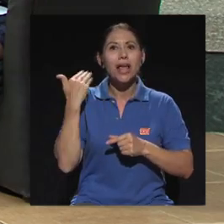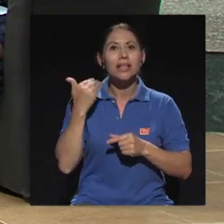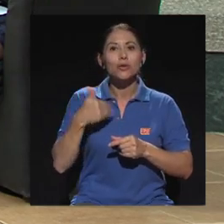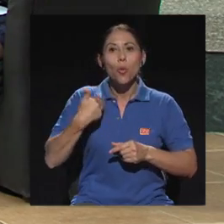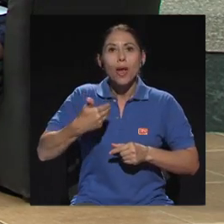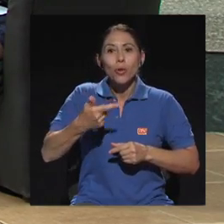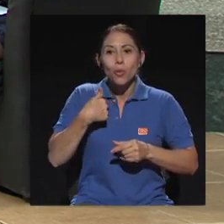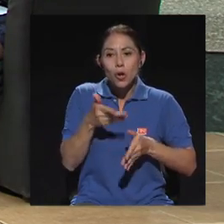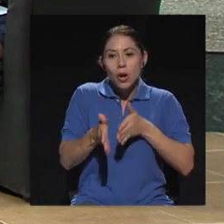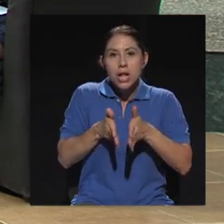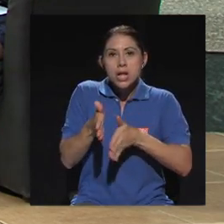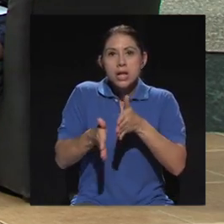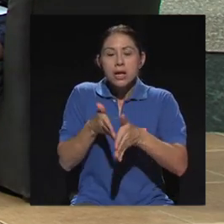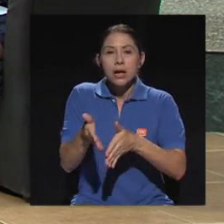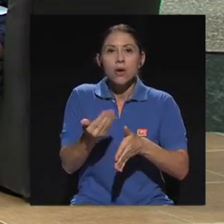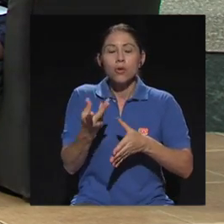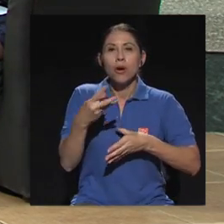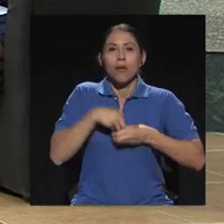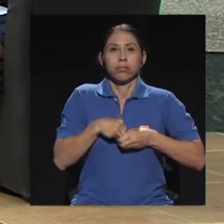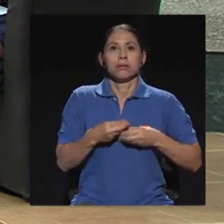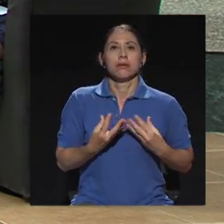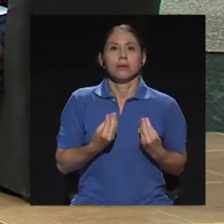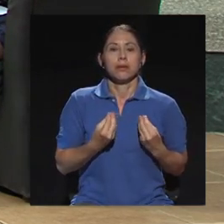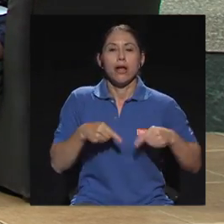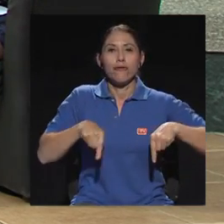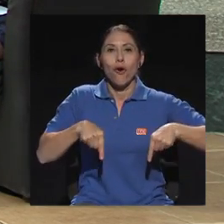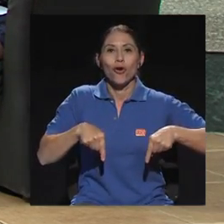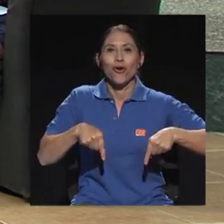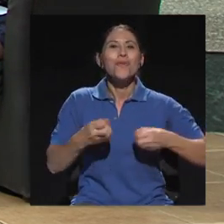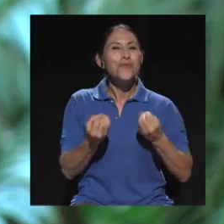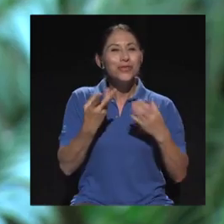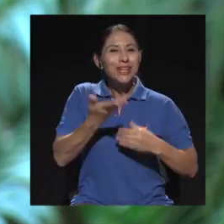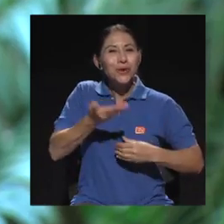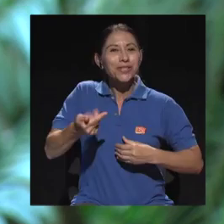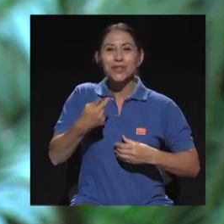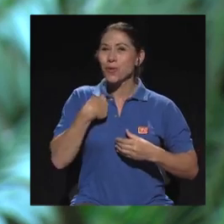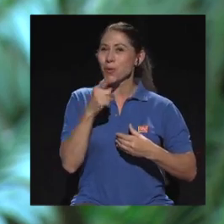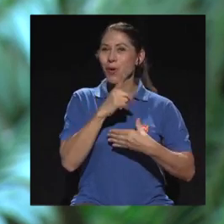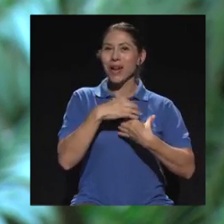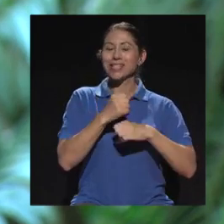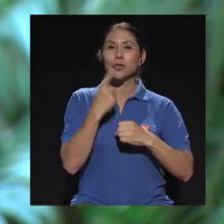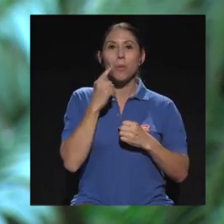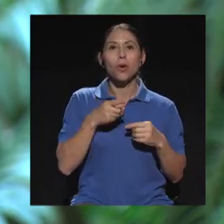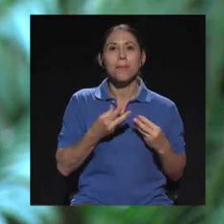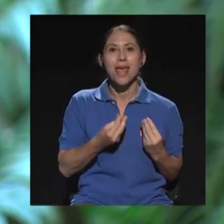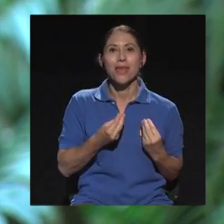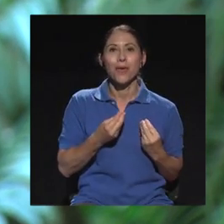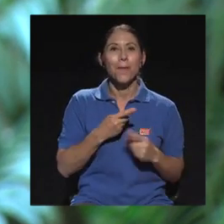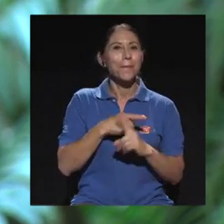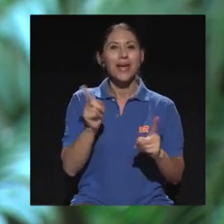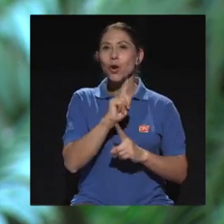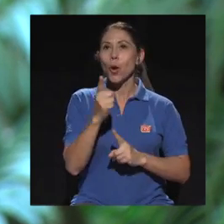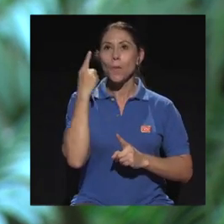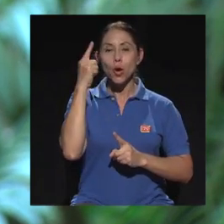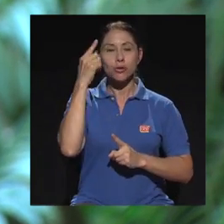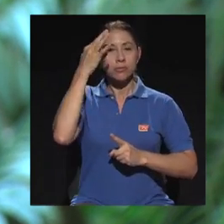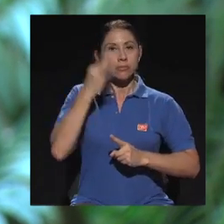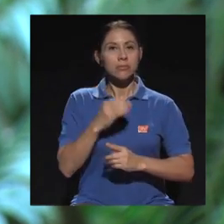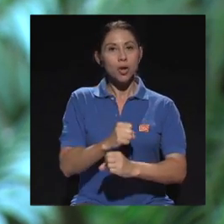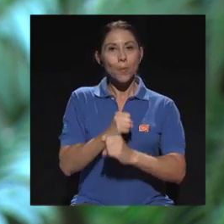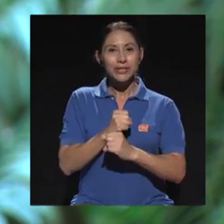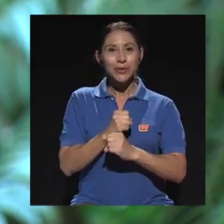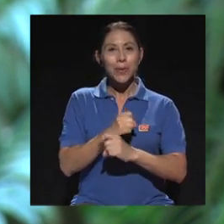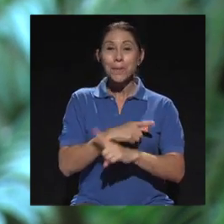parte de la crianza, ¿verdad? Entonces muchas cosas uno no las hizo por miedo, pero no necesariamente por convicción. Y yo creo que estamos en